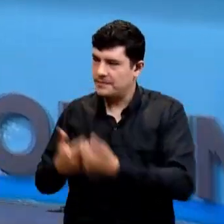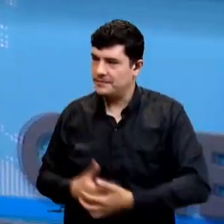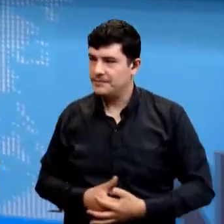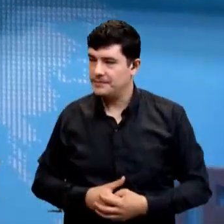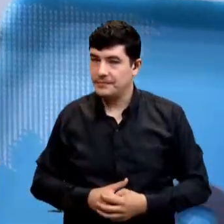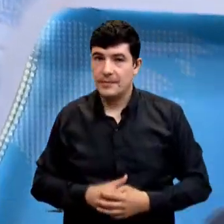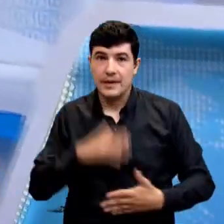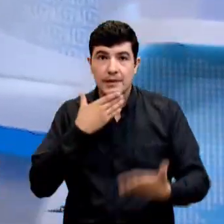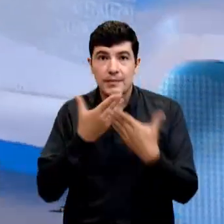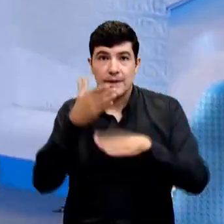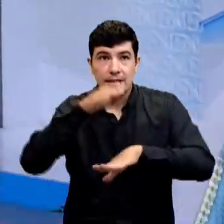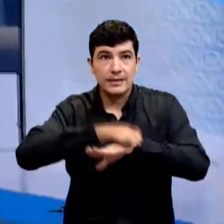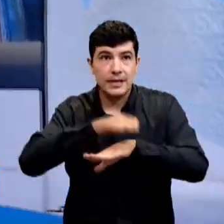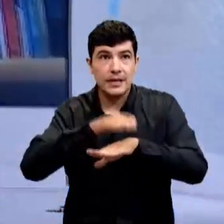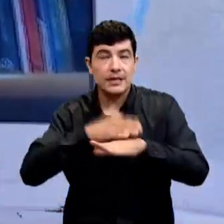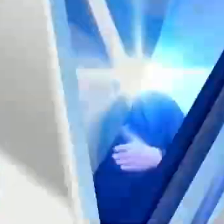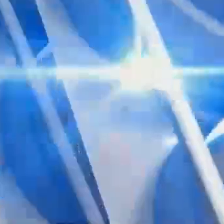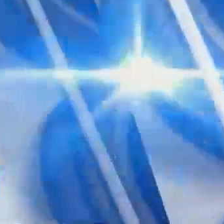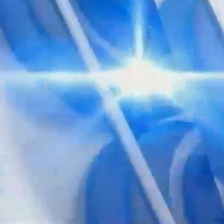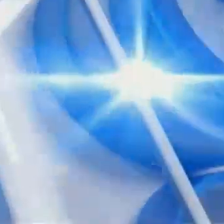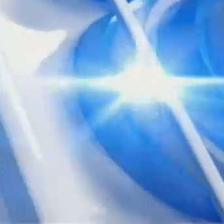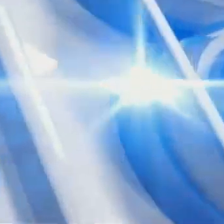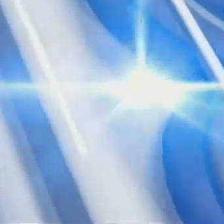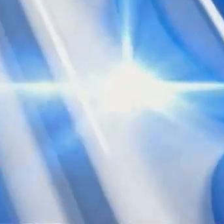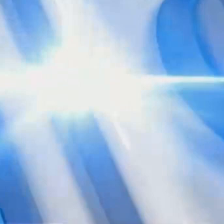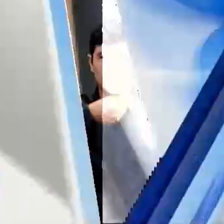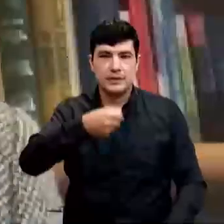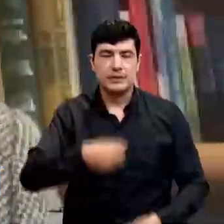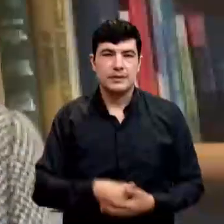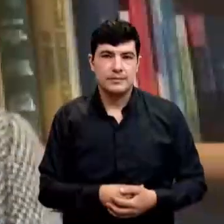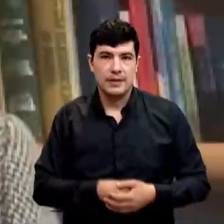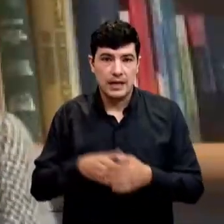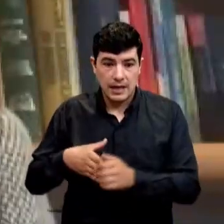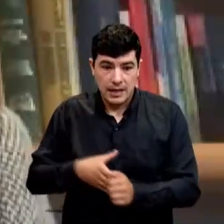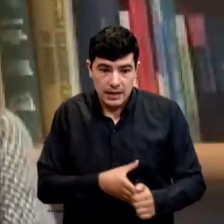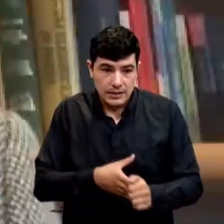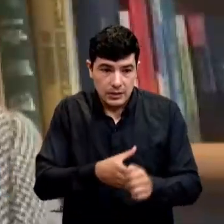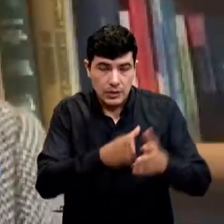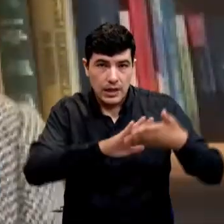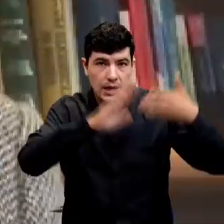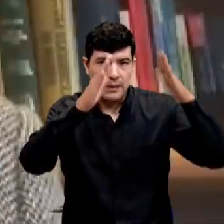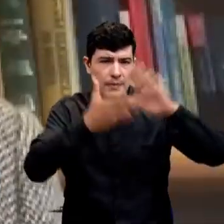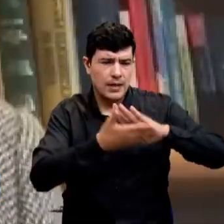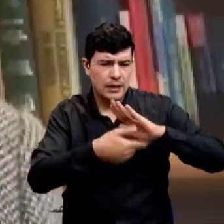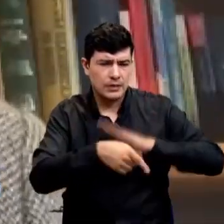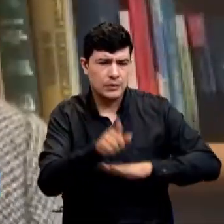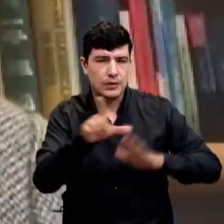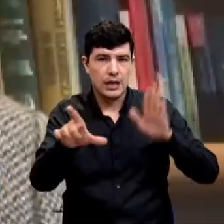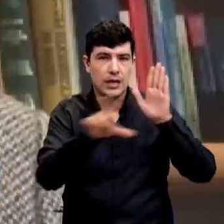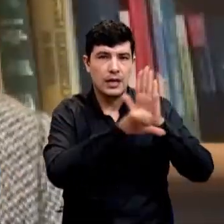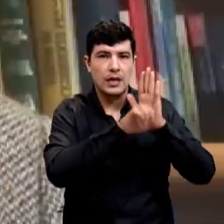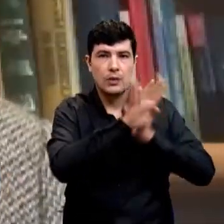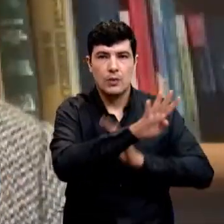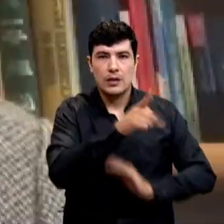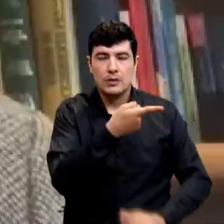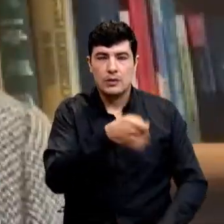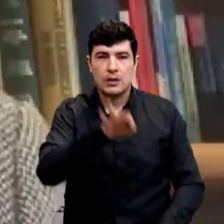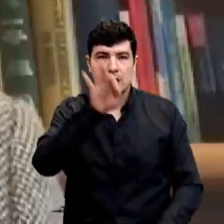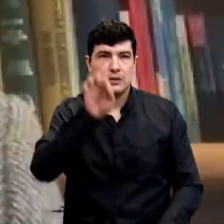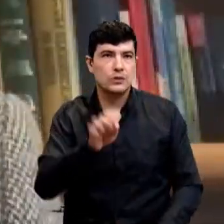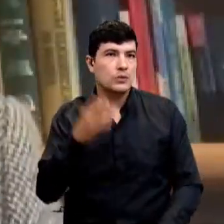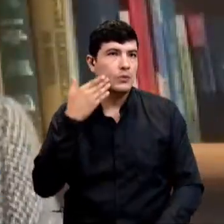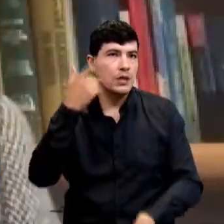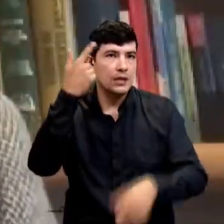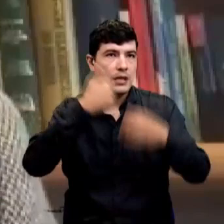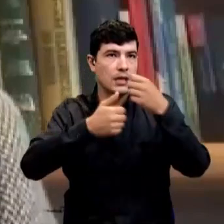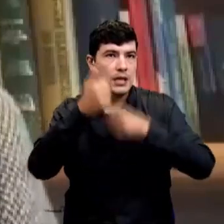Oriente Noticias. Mire, esa figura del gestor de paz viene de la ley 418 de